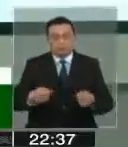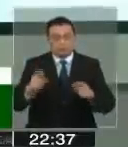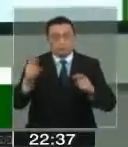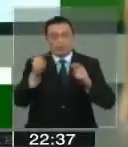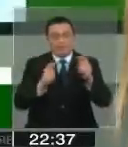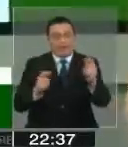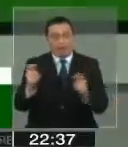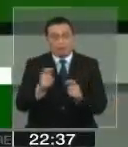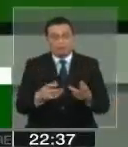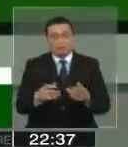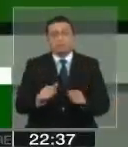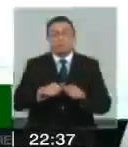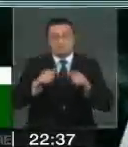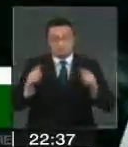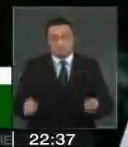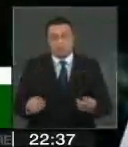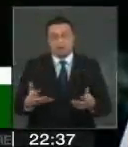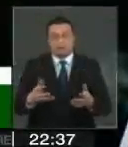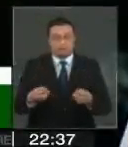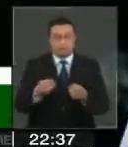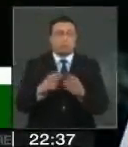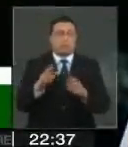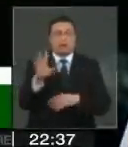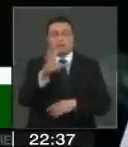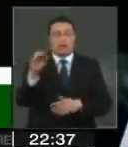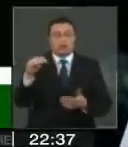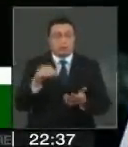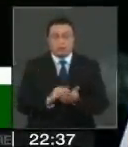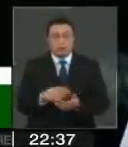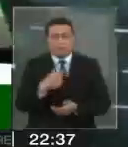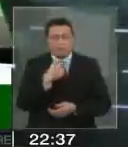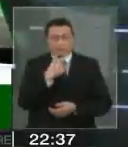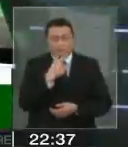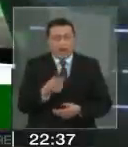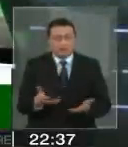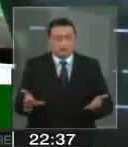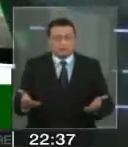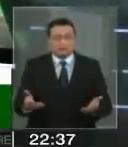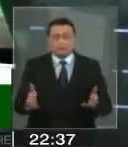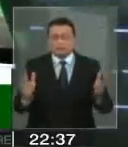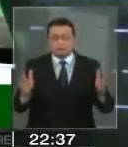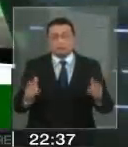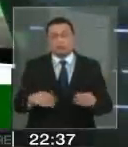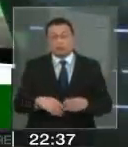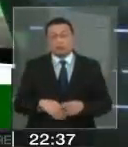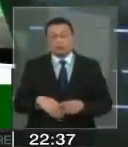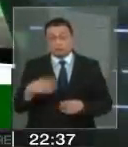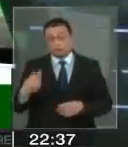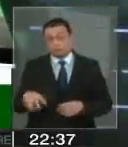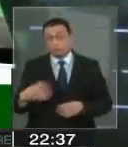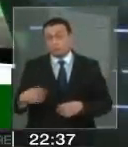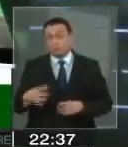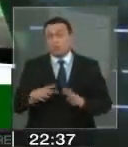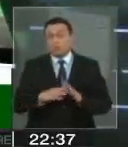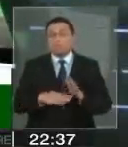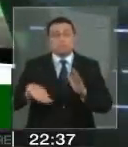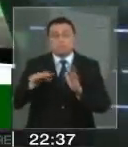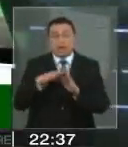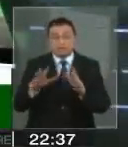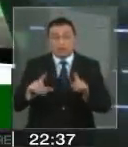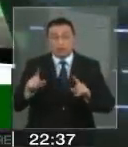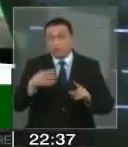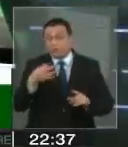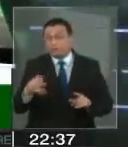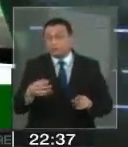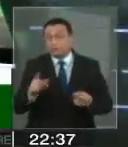Sí. Más de 150, o sea, son 500.000 pesos fácil. Fácil. Fácil, así por lo bajo. ¿Tú dirías que mucho más? Es que lo que pasa es